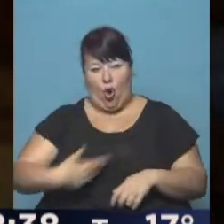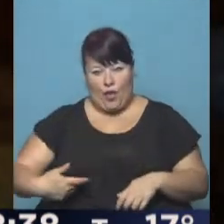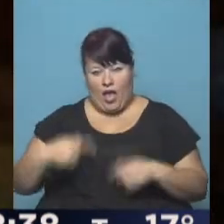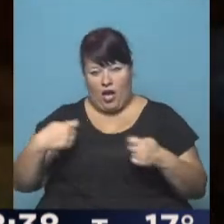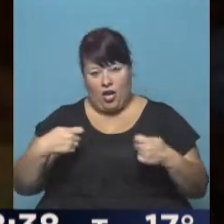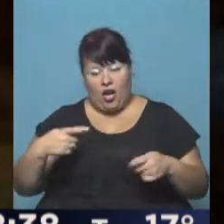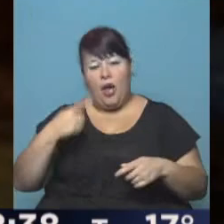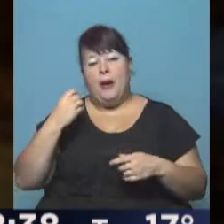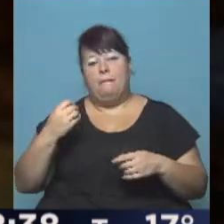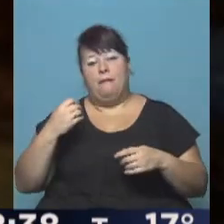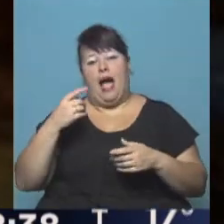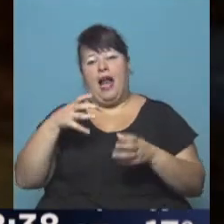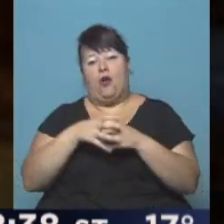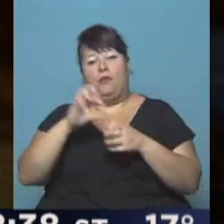país poder hacer frente a este tipo de elecciones